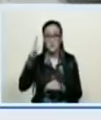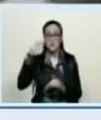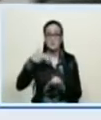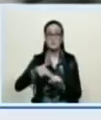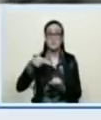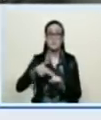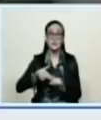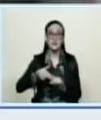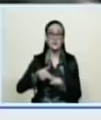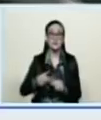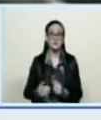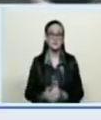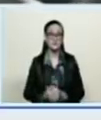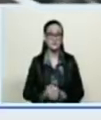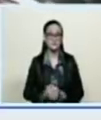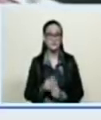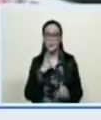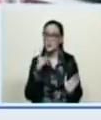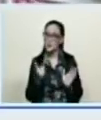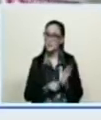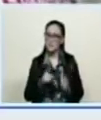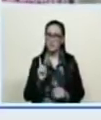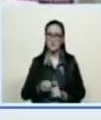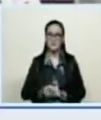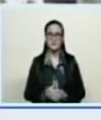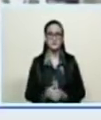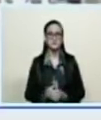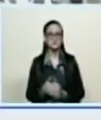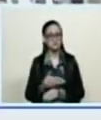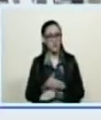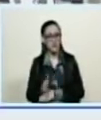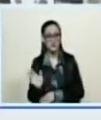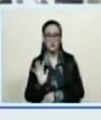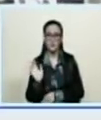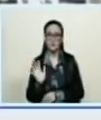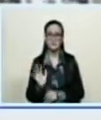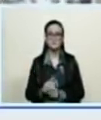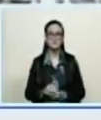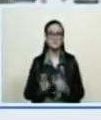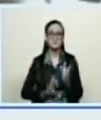Petro venezolano. Cúmplase, sin retardo.